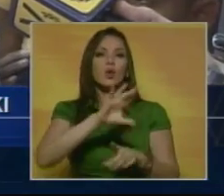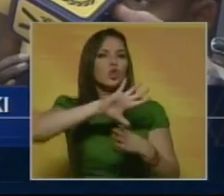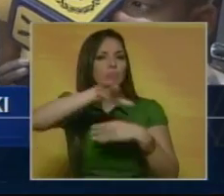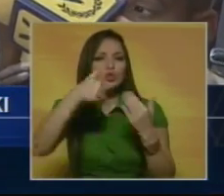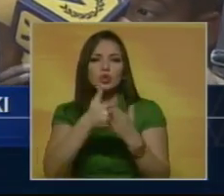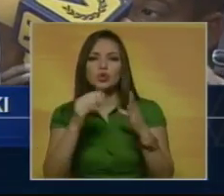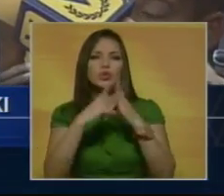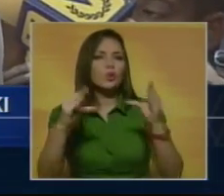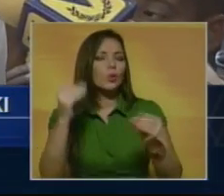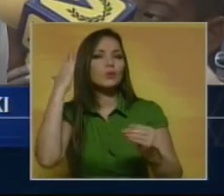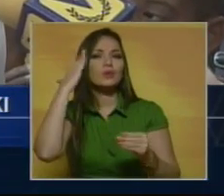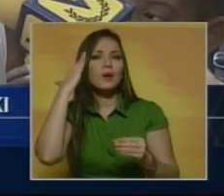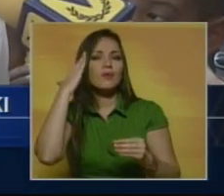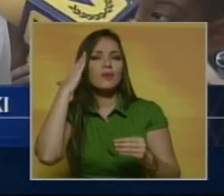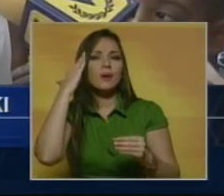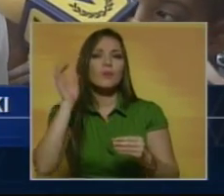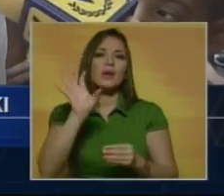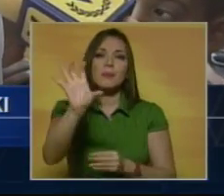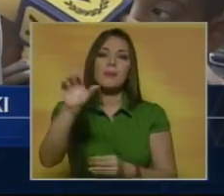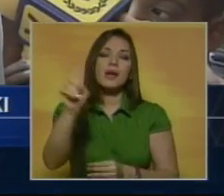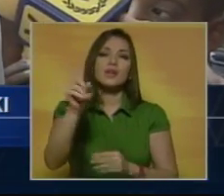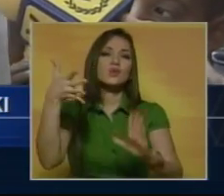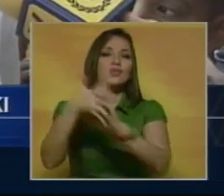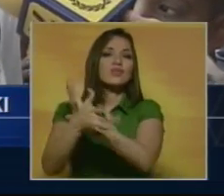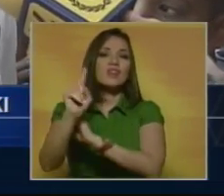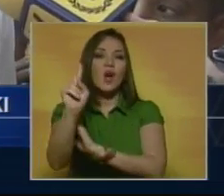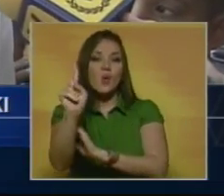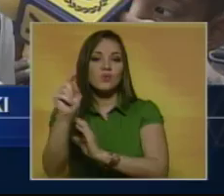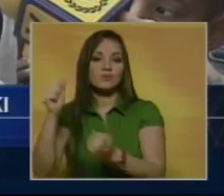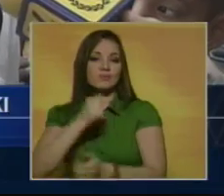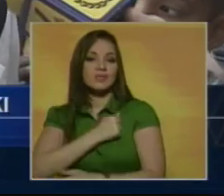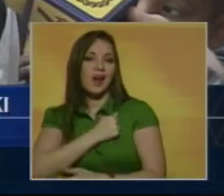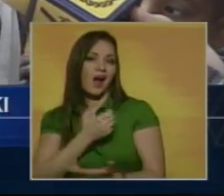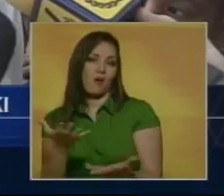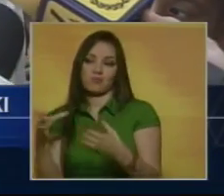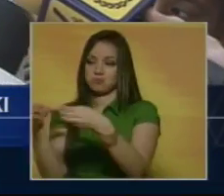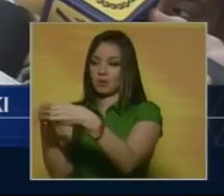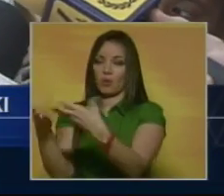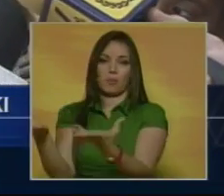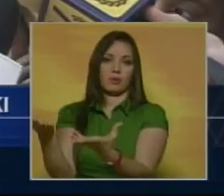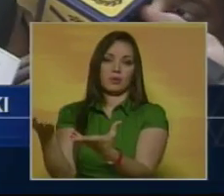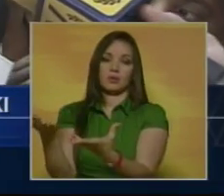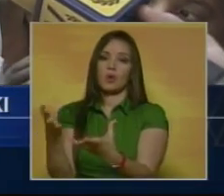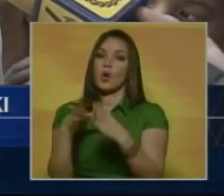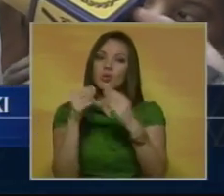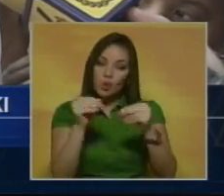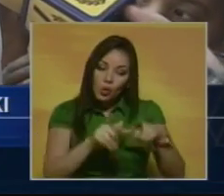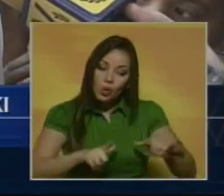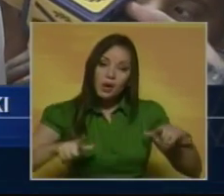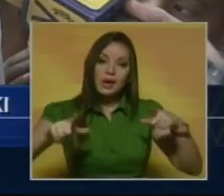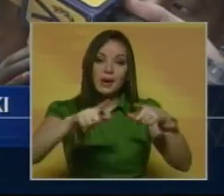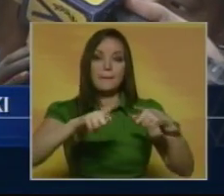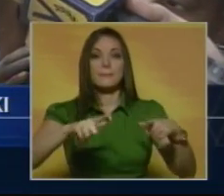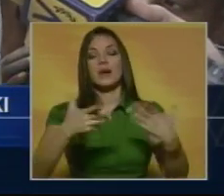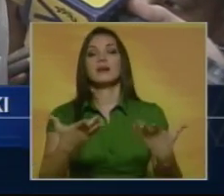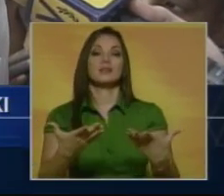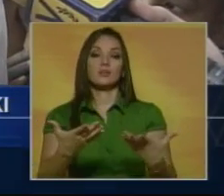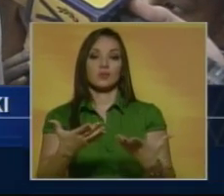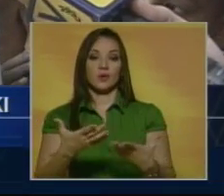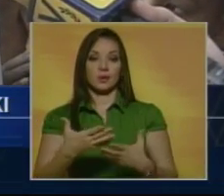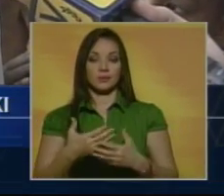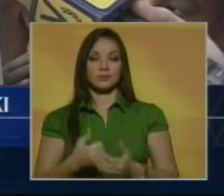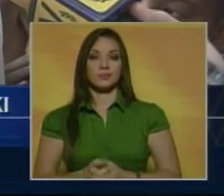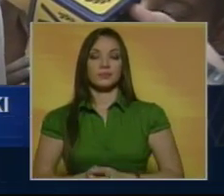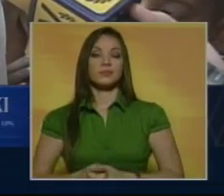Chacao y todas las movilizaciones, todo lo que se haga tiene que salir de donde ha sido siempre el espacio de